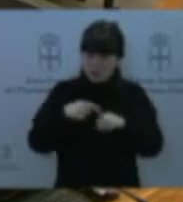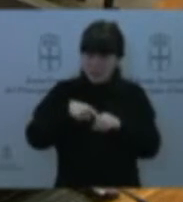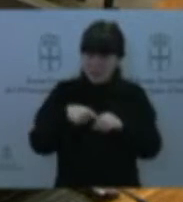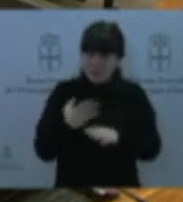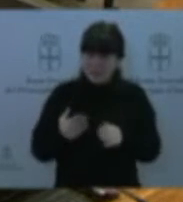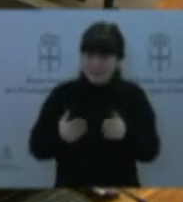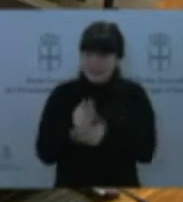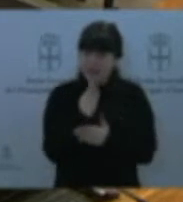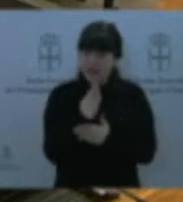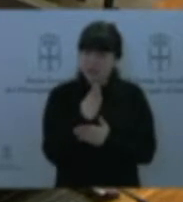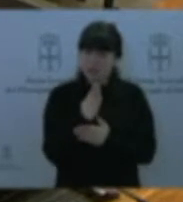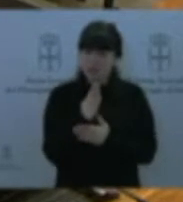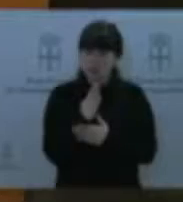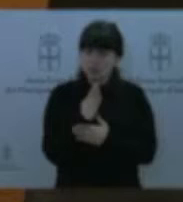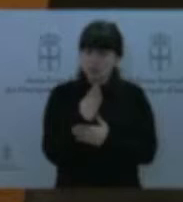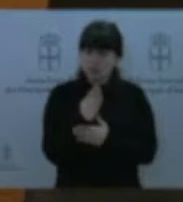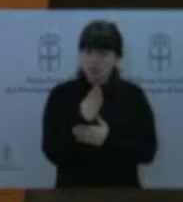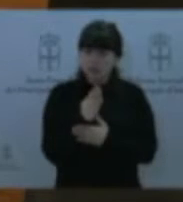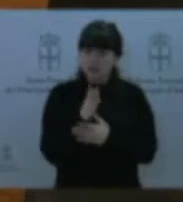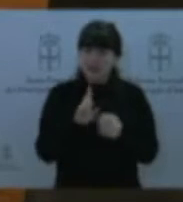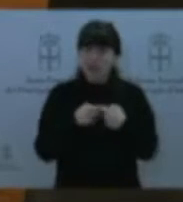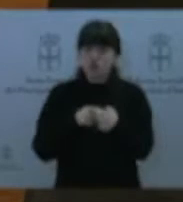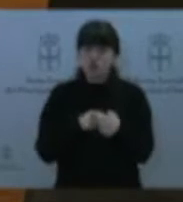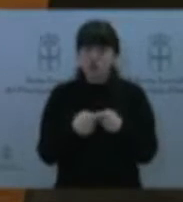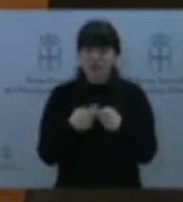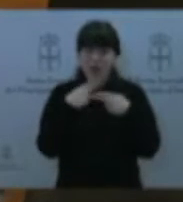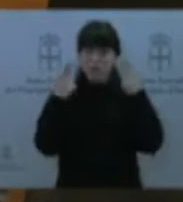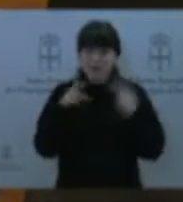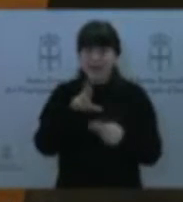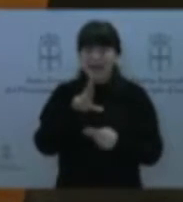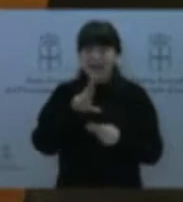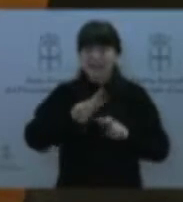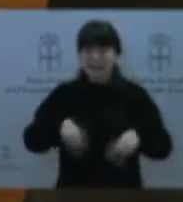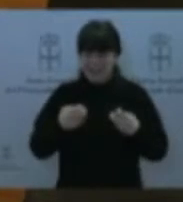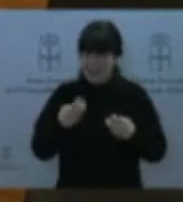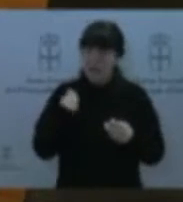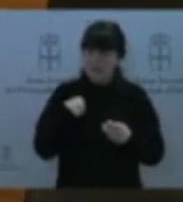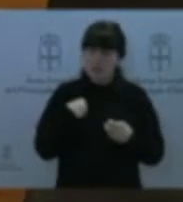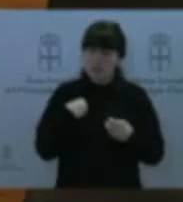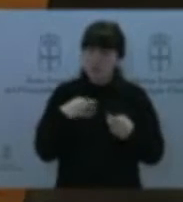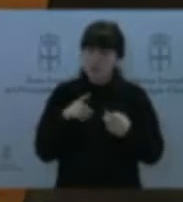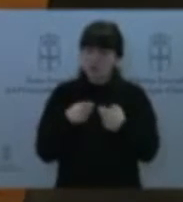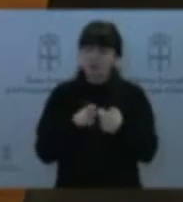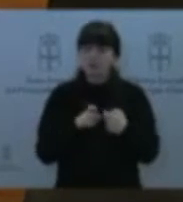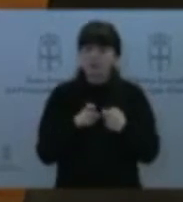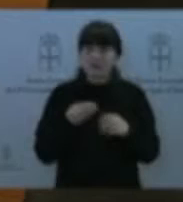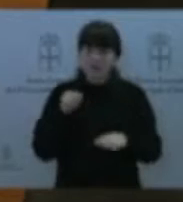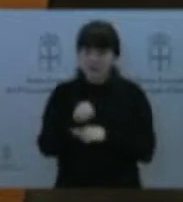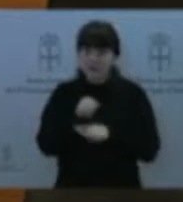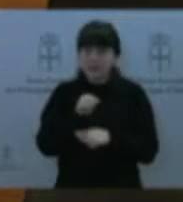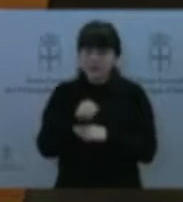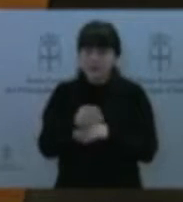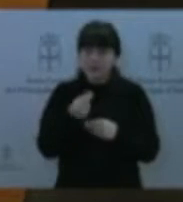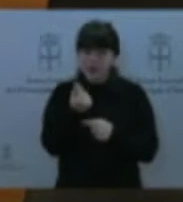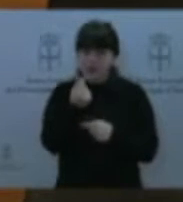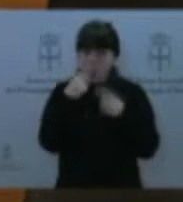Sociedad Pública Recrea, una sociedad mercantil, como usted bien dice, financiada con fondos públicos, que eso no lo dijo, y